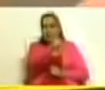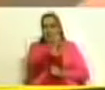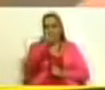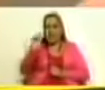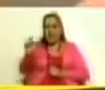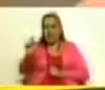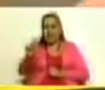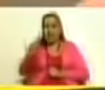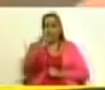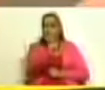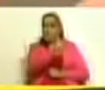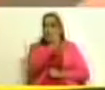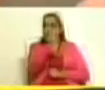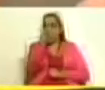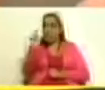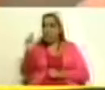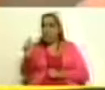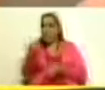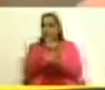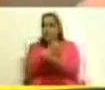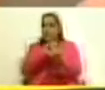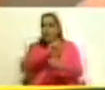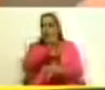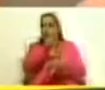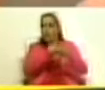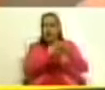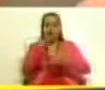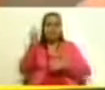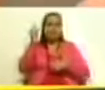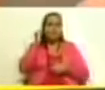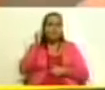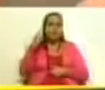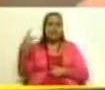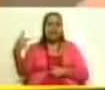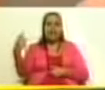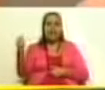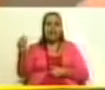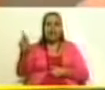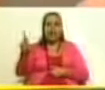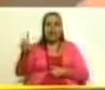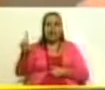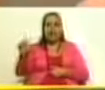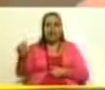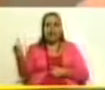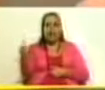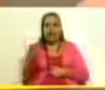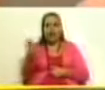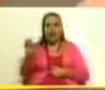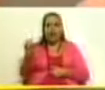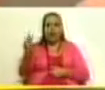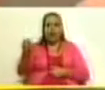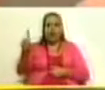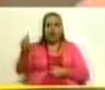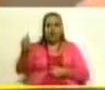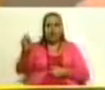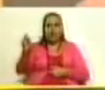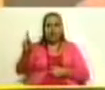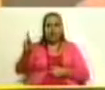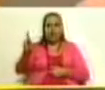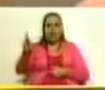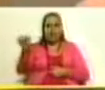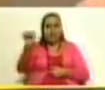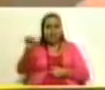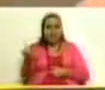independencia plena, tenemos una compañera, ella se llama Carla Contreras, es de 36 años de edad, es